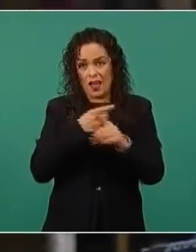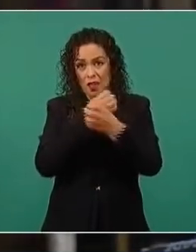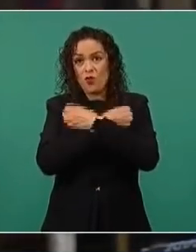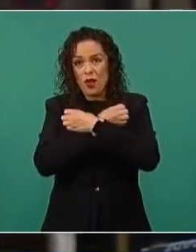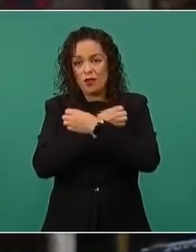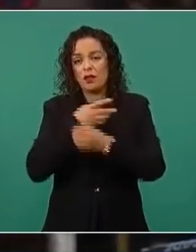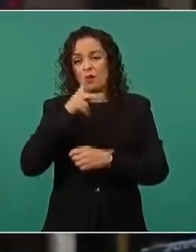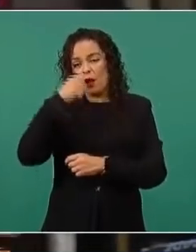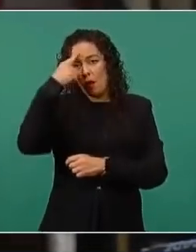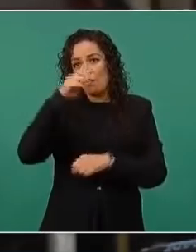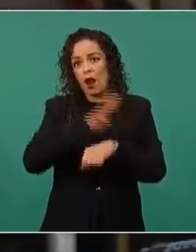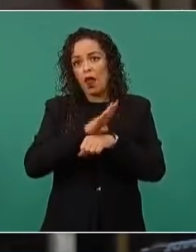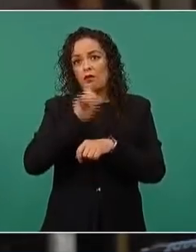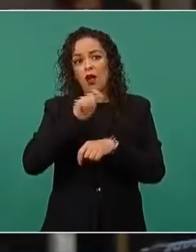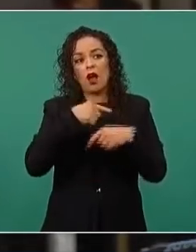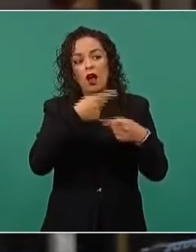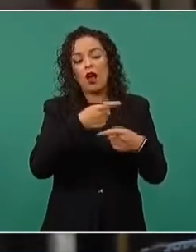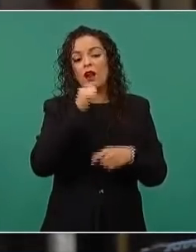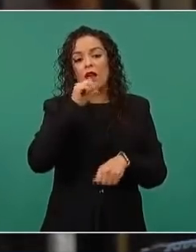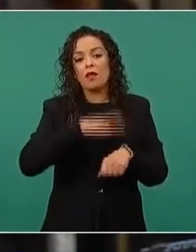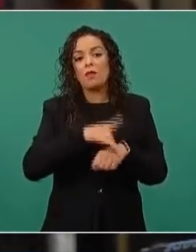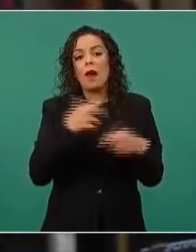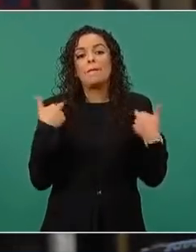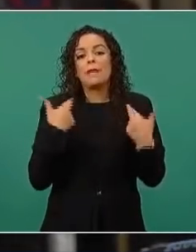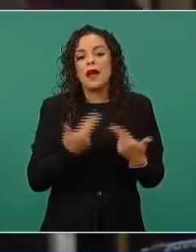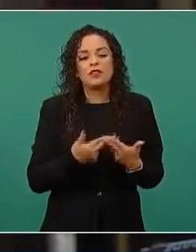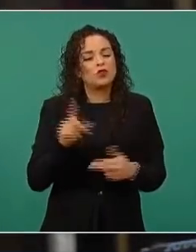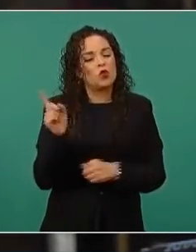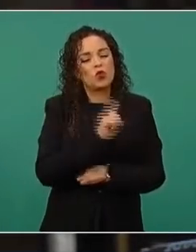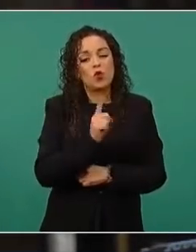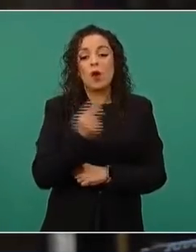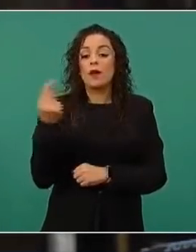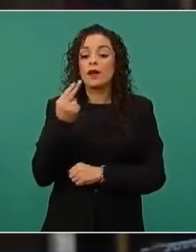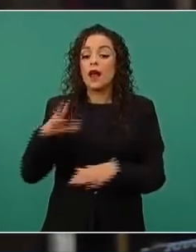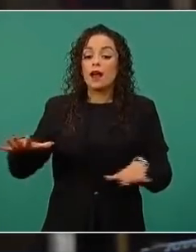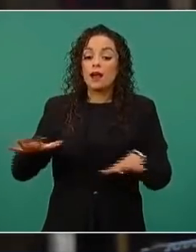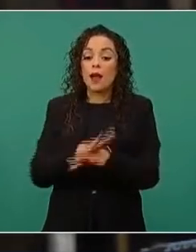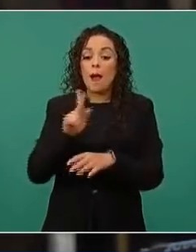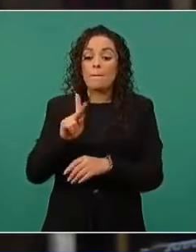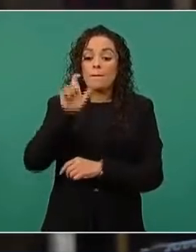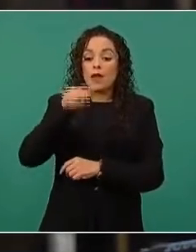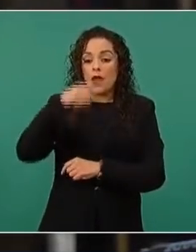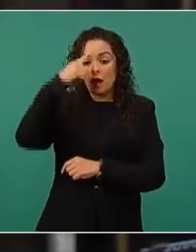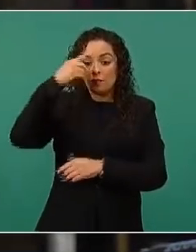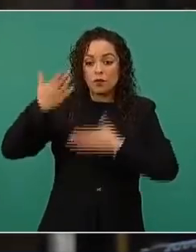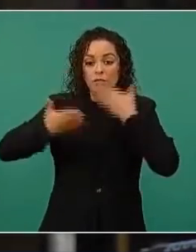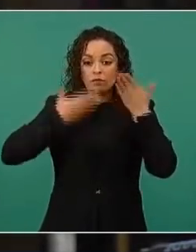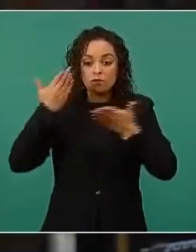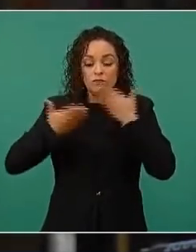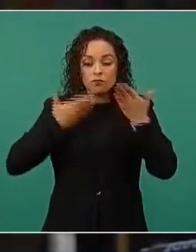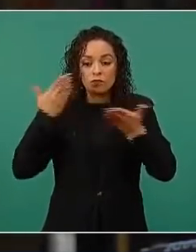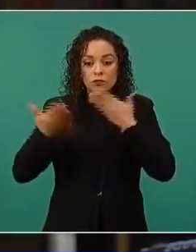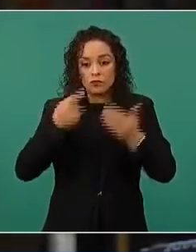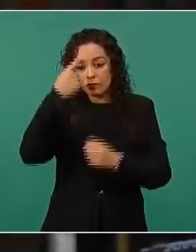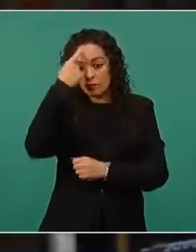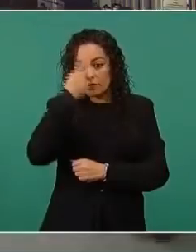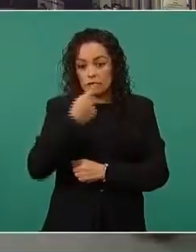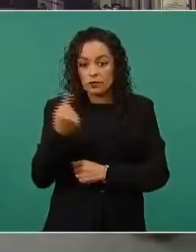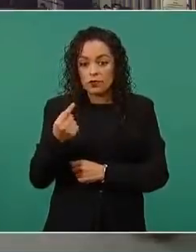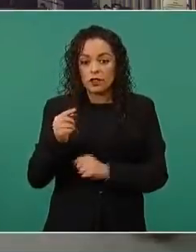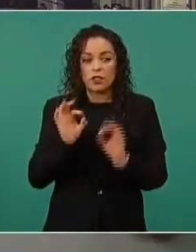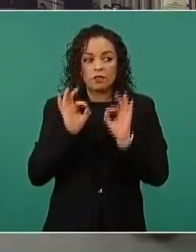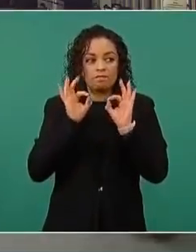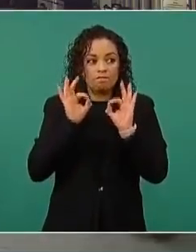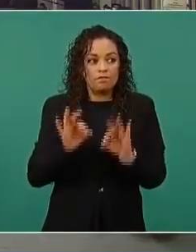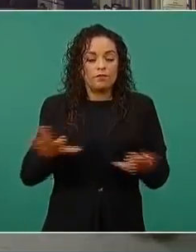materia de cambiar el plan de estudios para que se pueda consolidar esta revolución de conciencias